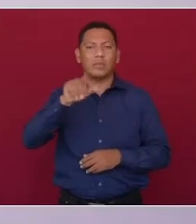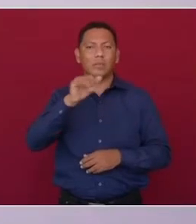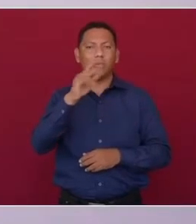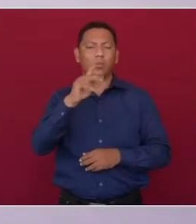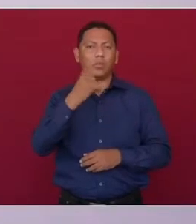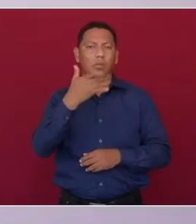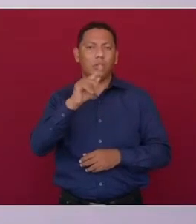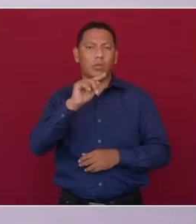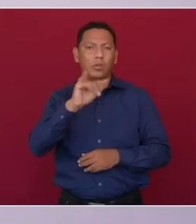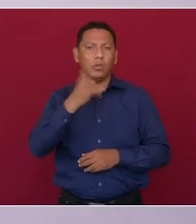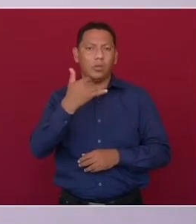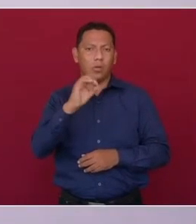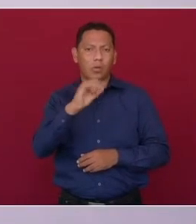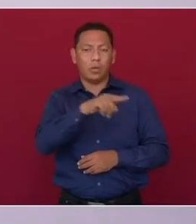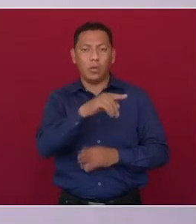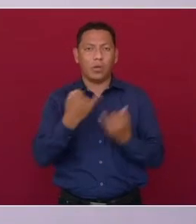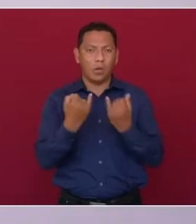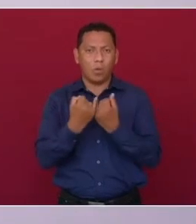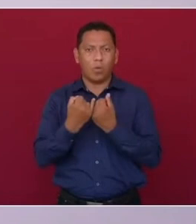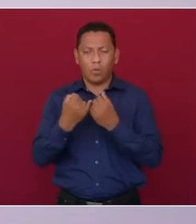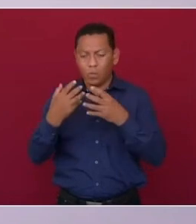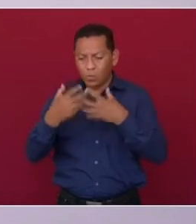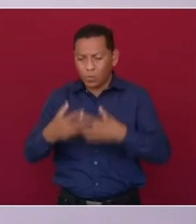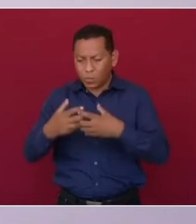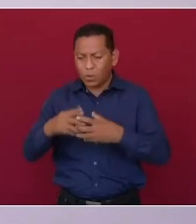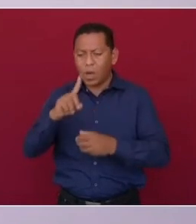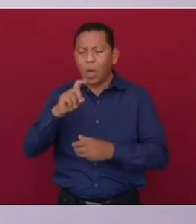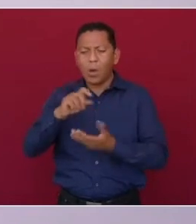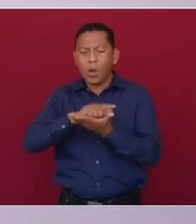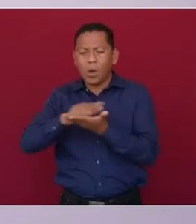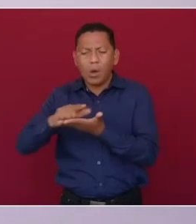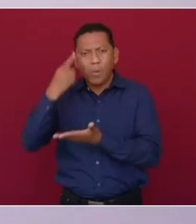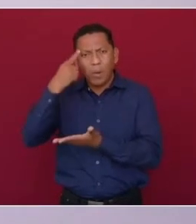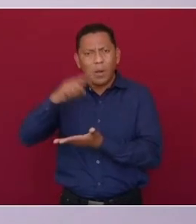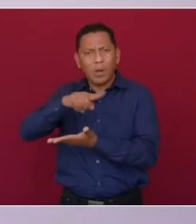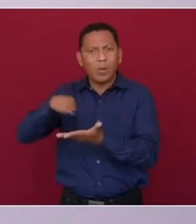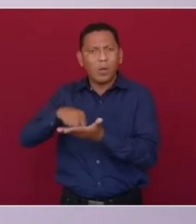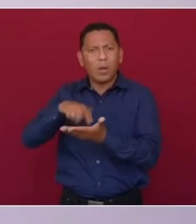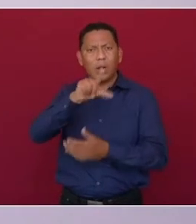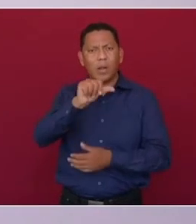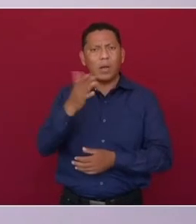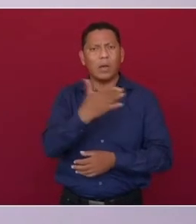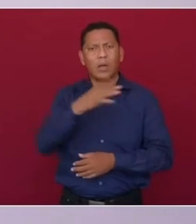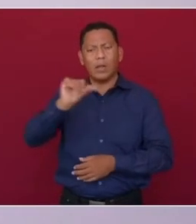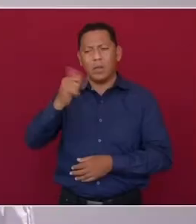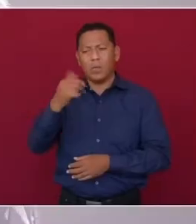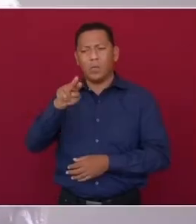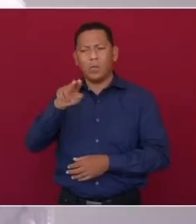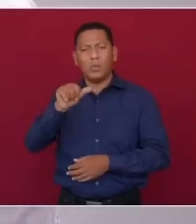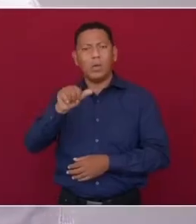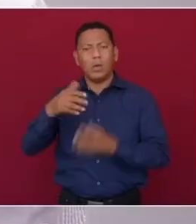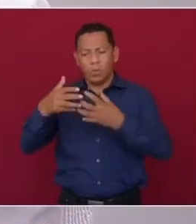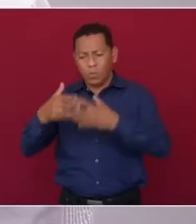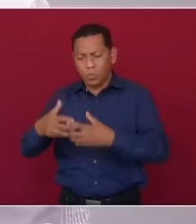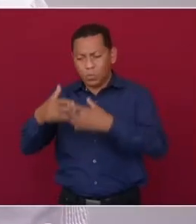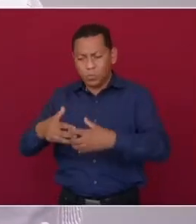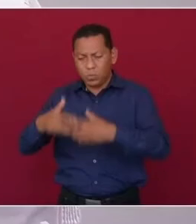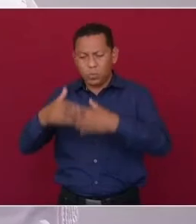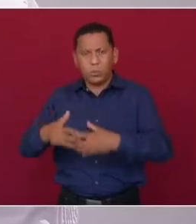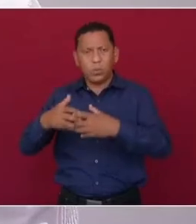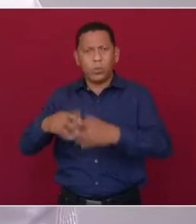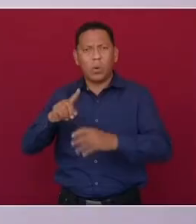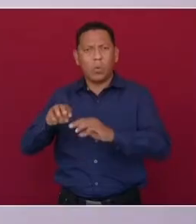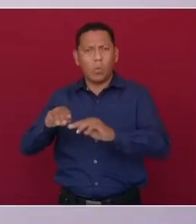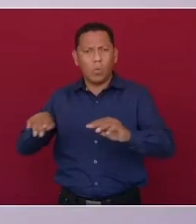iniciado las obras del programa Agua Saludable para la Laguna. Se trabaja en la presa